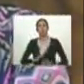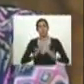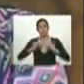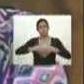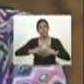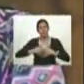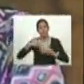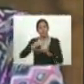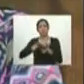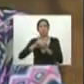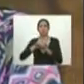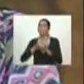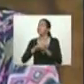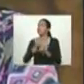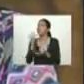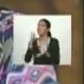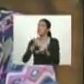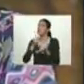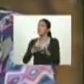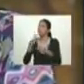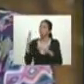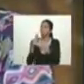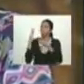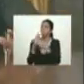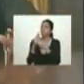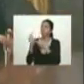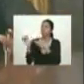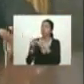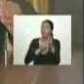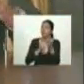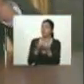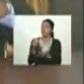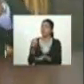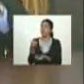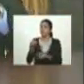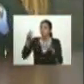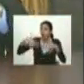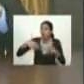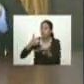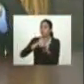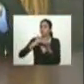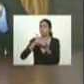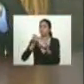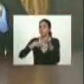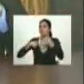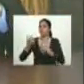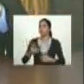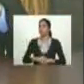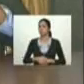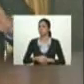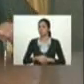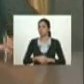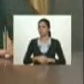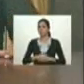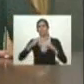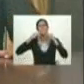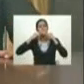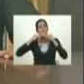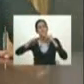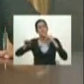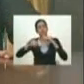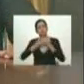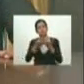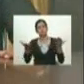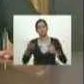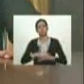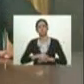farmacéutica no estén en la guerra económica confío o envío un mensaje tiendo la mano